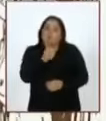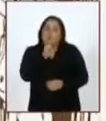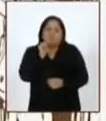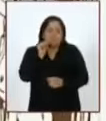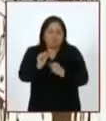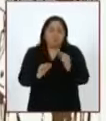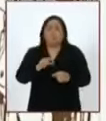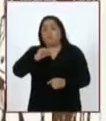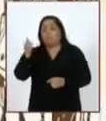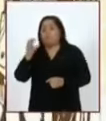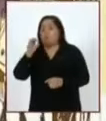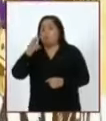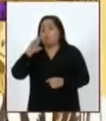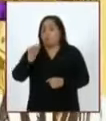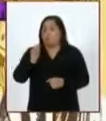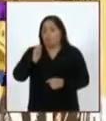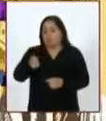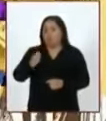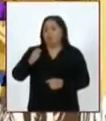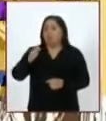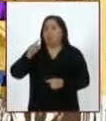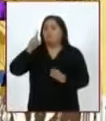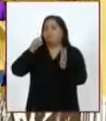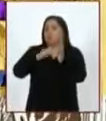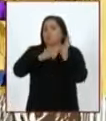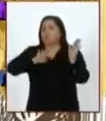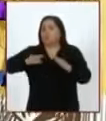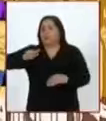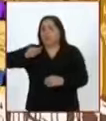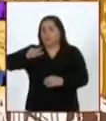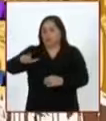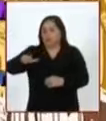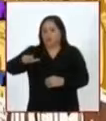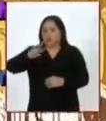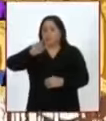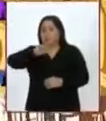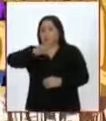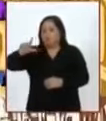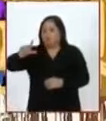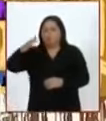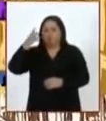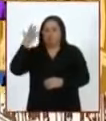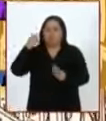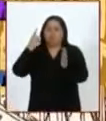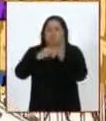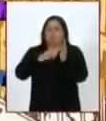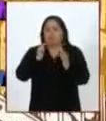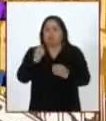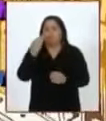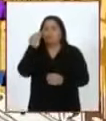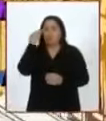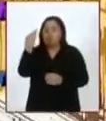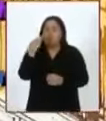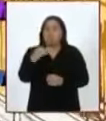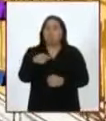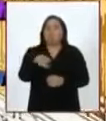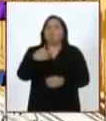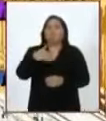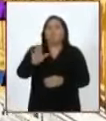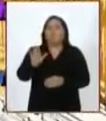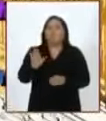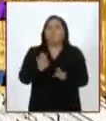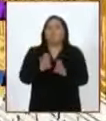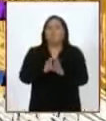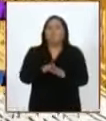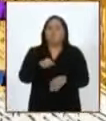La obra A Contract with God, de Will Eisner, publicada en 1978, fue definida